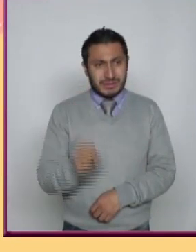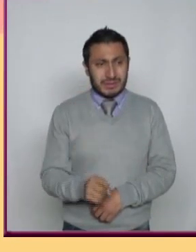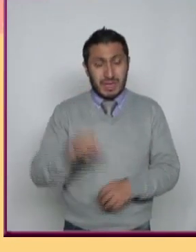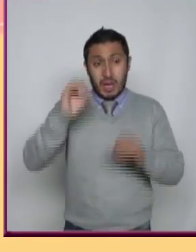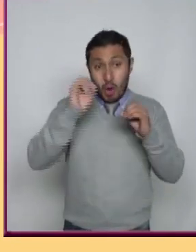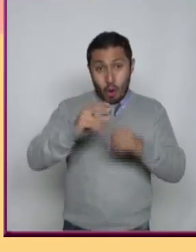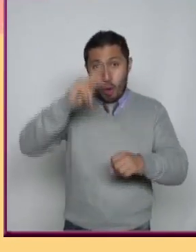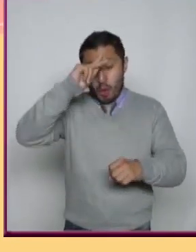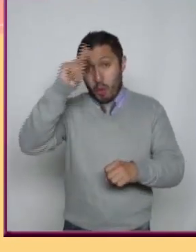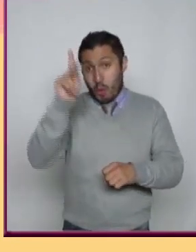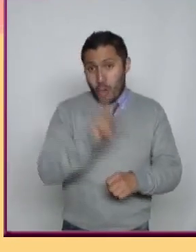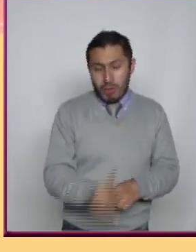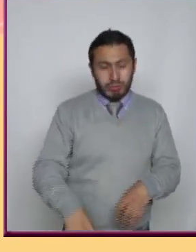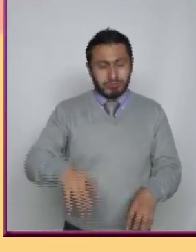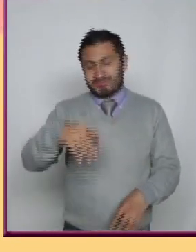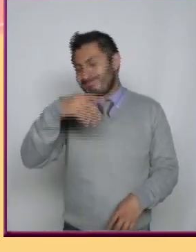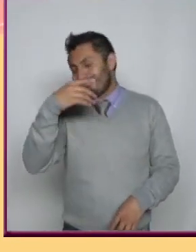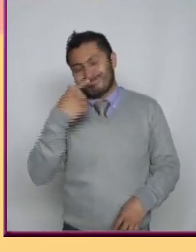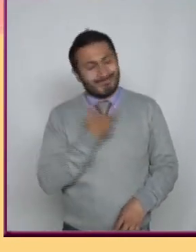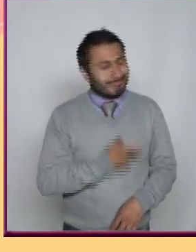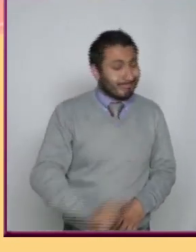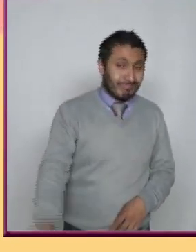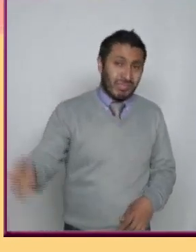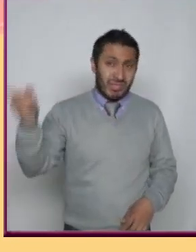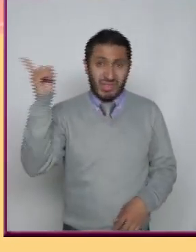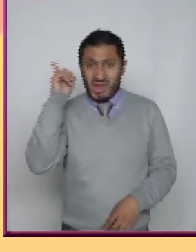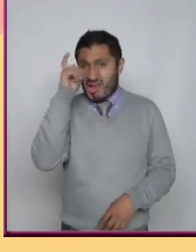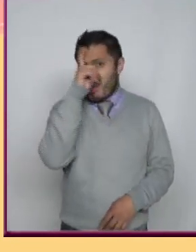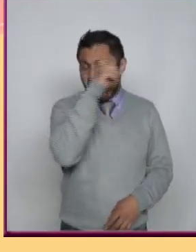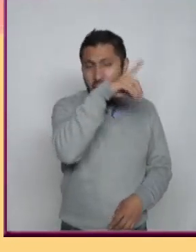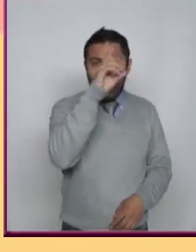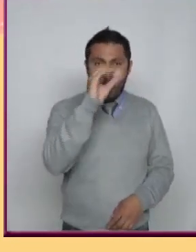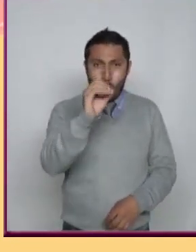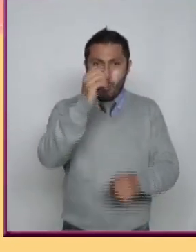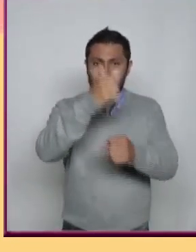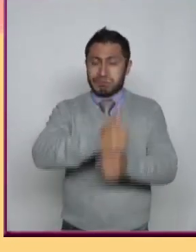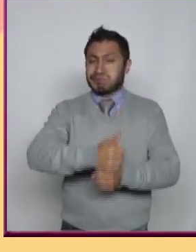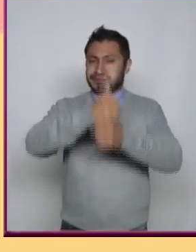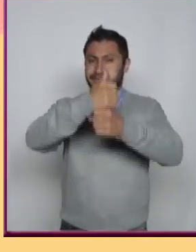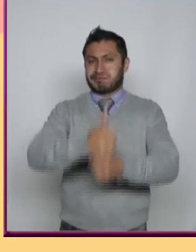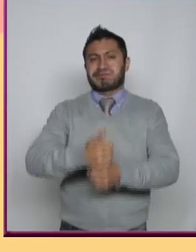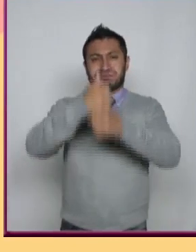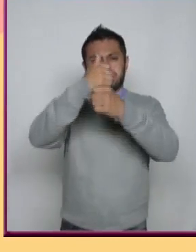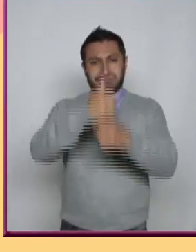o la peor decepción, complicación o sufrimiento.